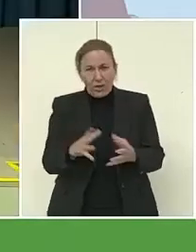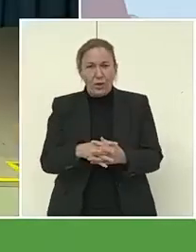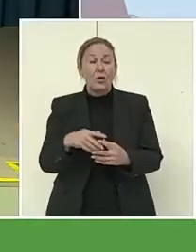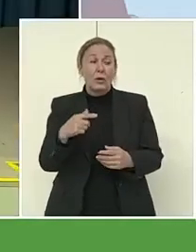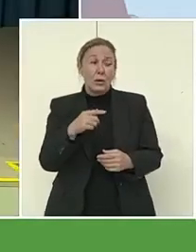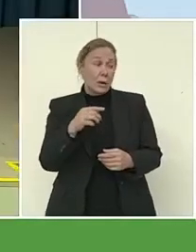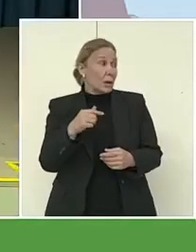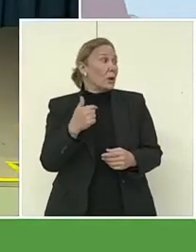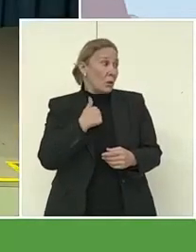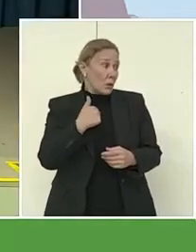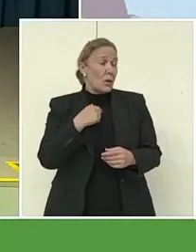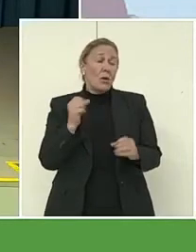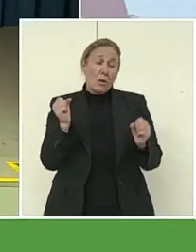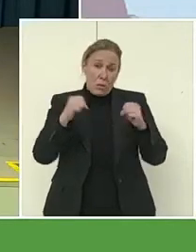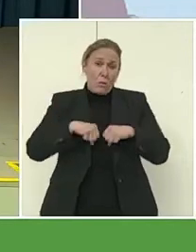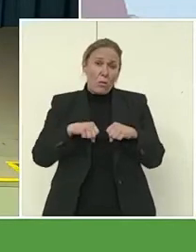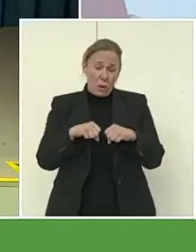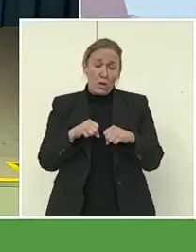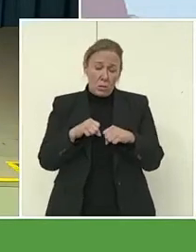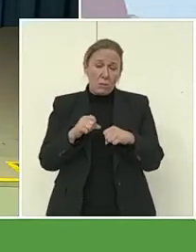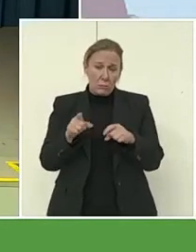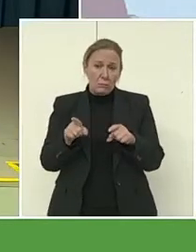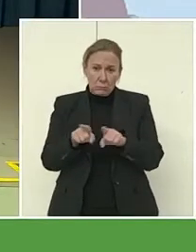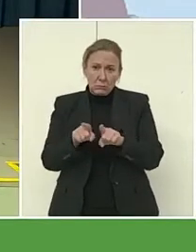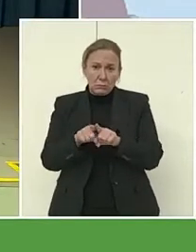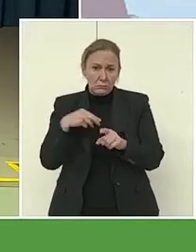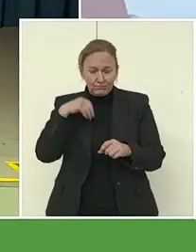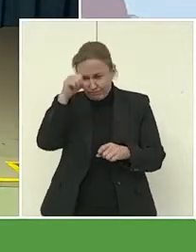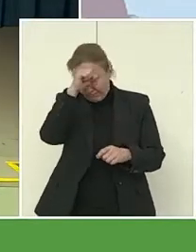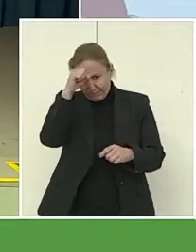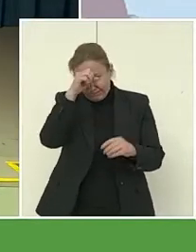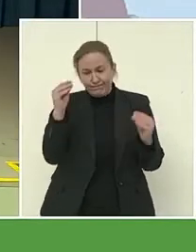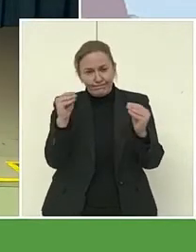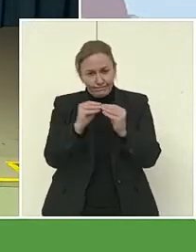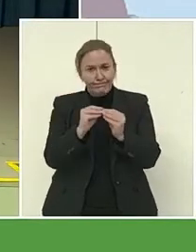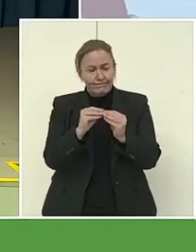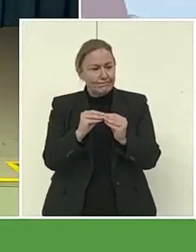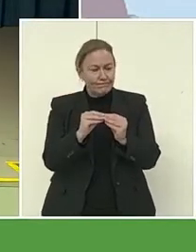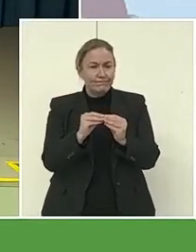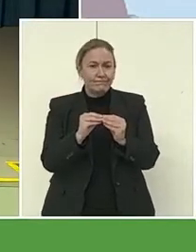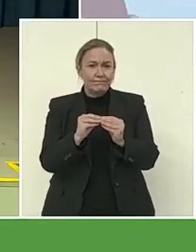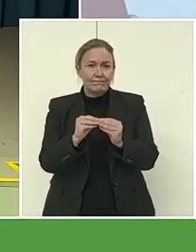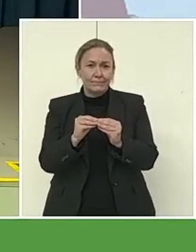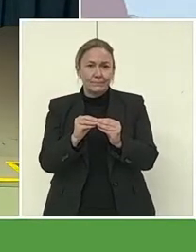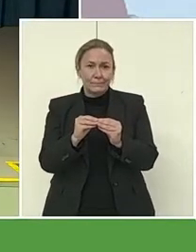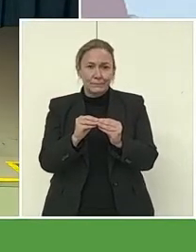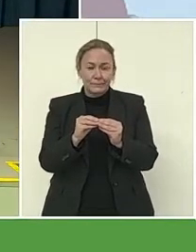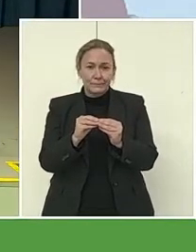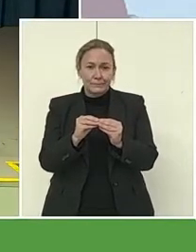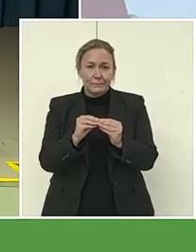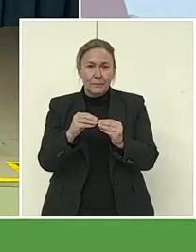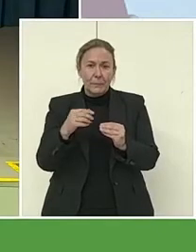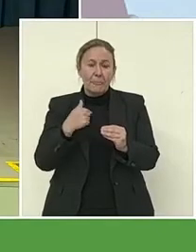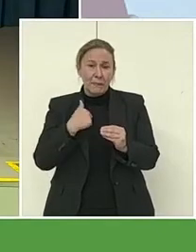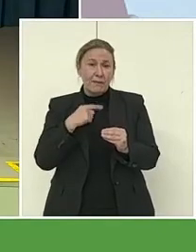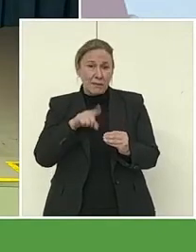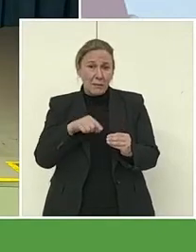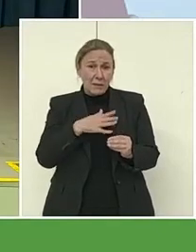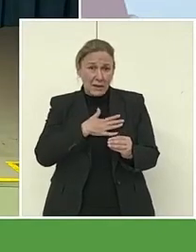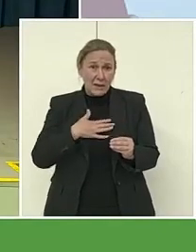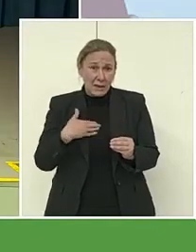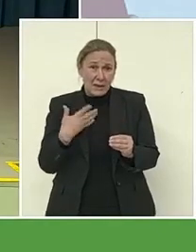Estoy de acuerdo contigo, Silvia, y aparte yo también les diría, creo que está activado, perdón. Yo también les diría